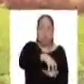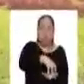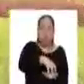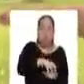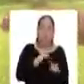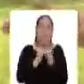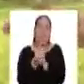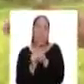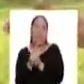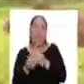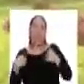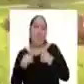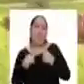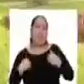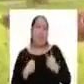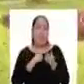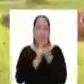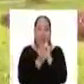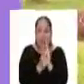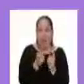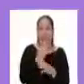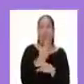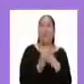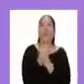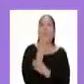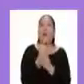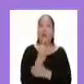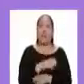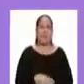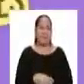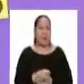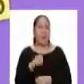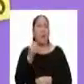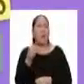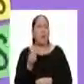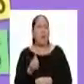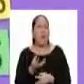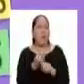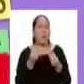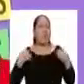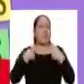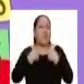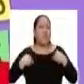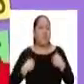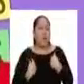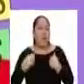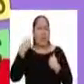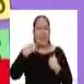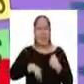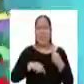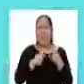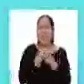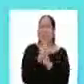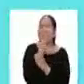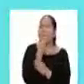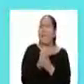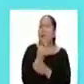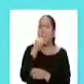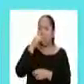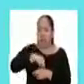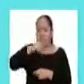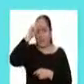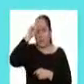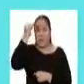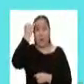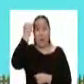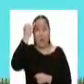de especies de animales y plantas. ¿Por qué hay tantas especies de animales y plantas en el Perú? Imagínate que estás